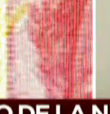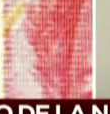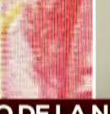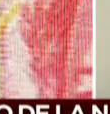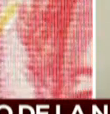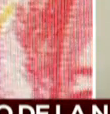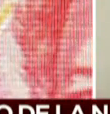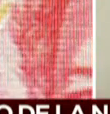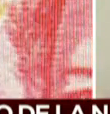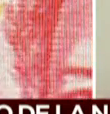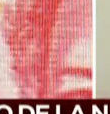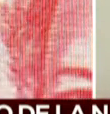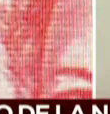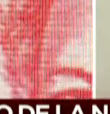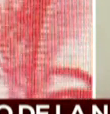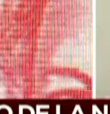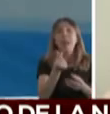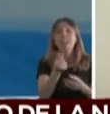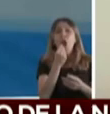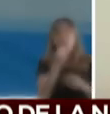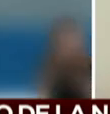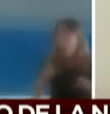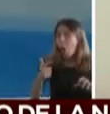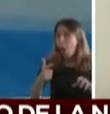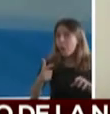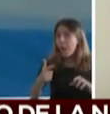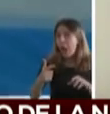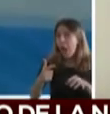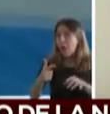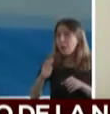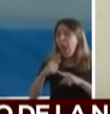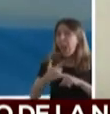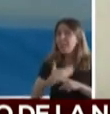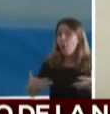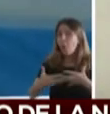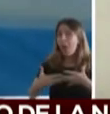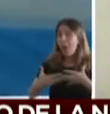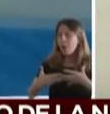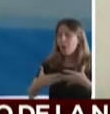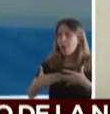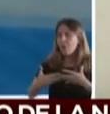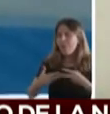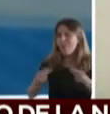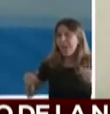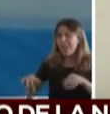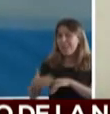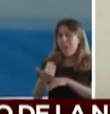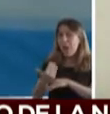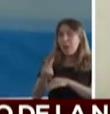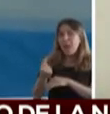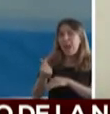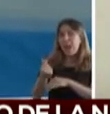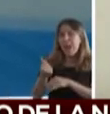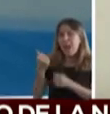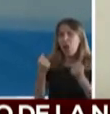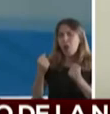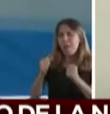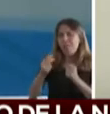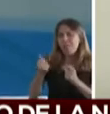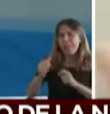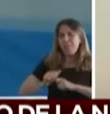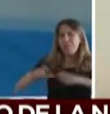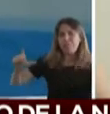que fue un éxito electoral, pero fracasó en cuanto a la cohesión interna. Yo creo que el gobierno en sí tuvo